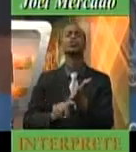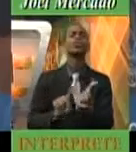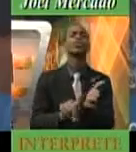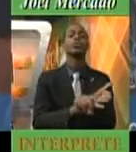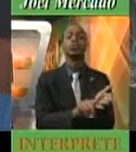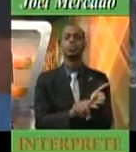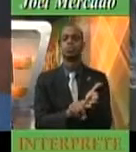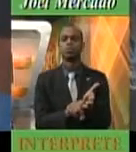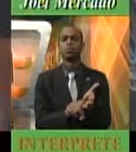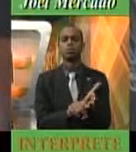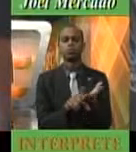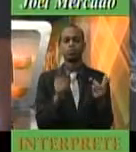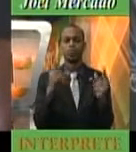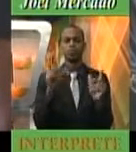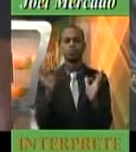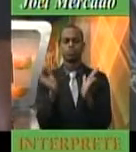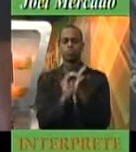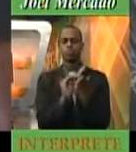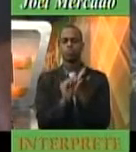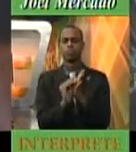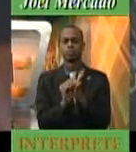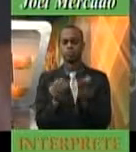recogiera ya